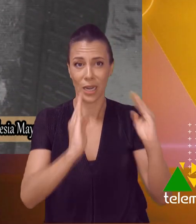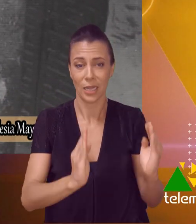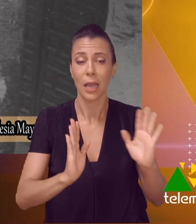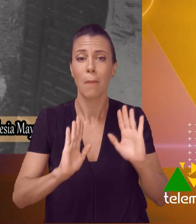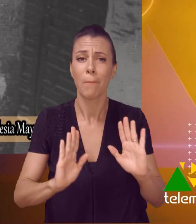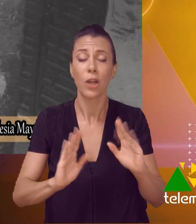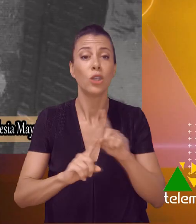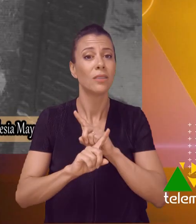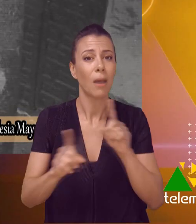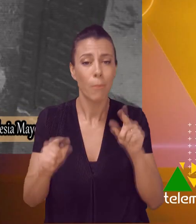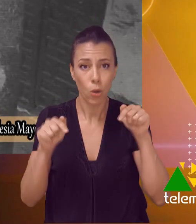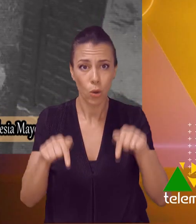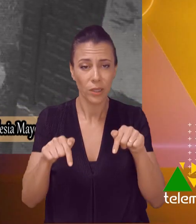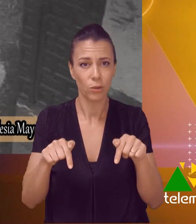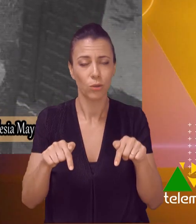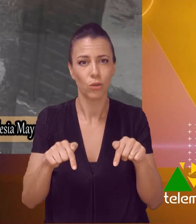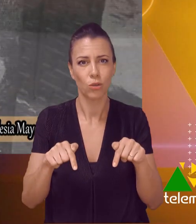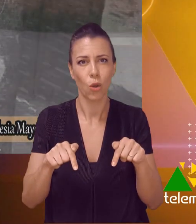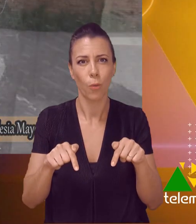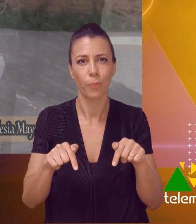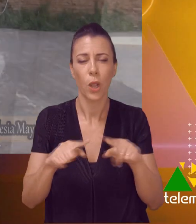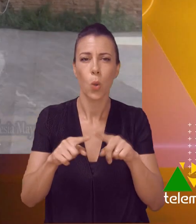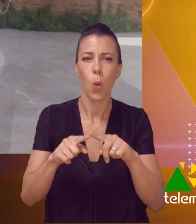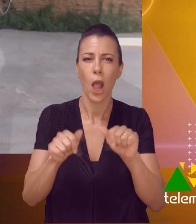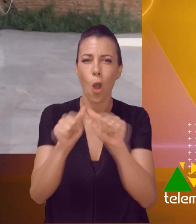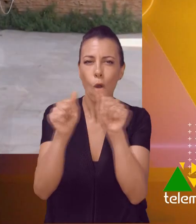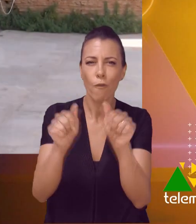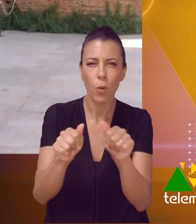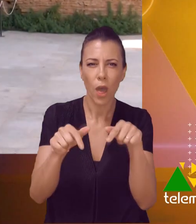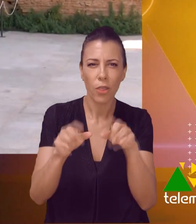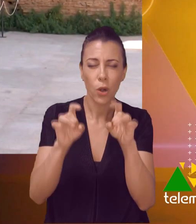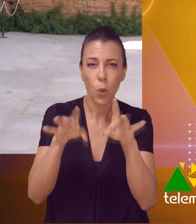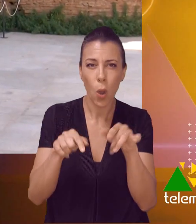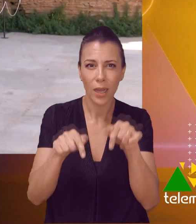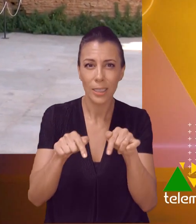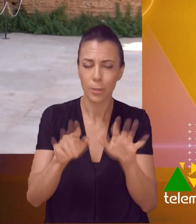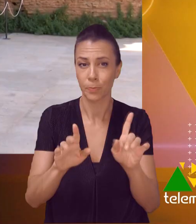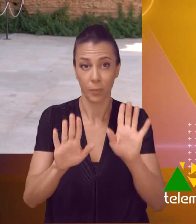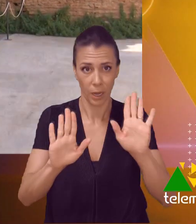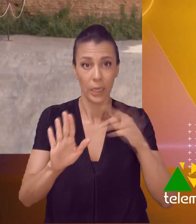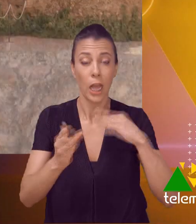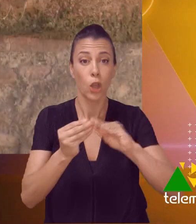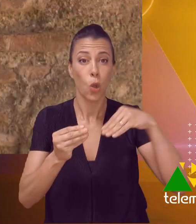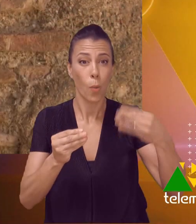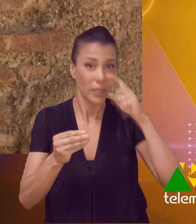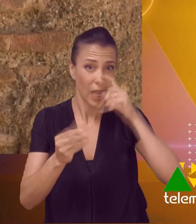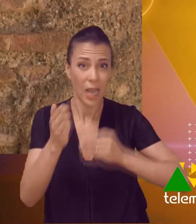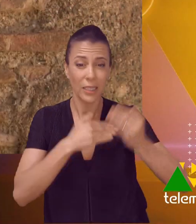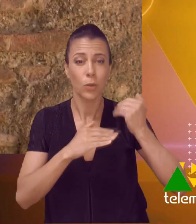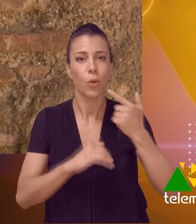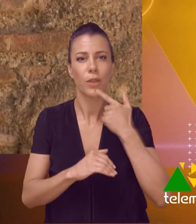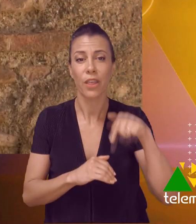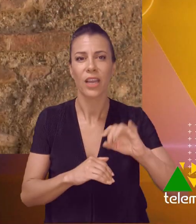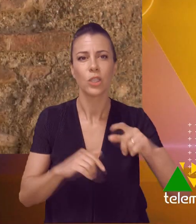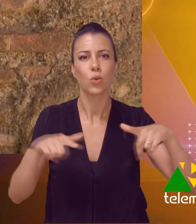tampoco esto tiene la configuración que debió tener, porque los documentos antiguos nos dicen que esta es una